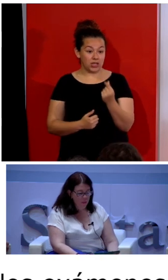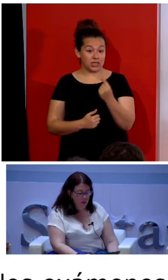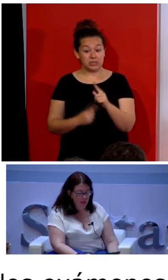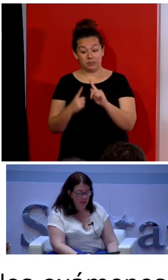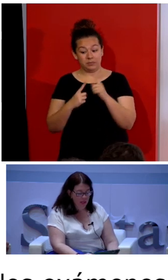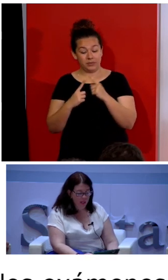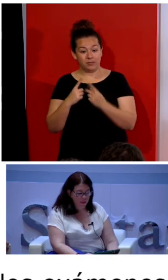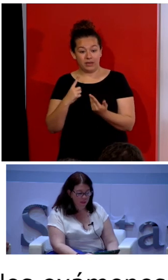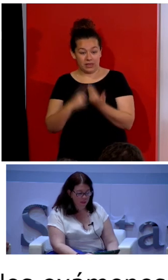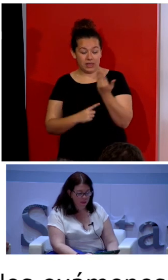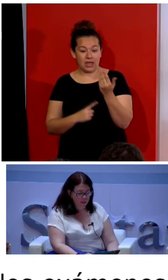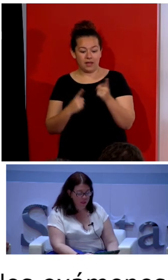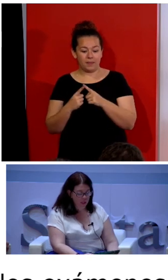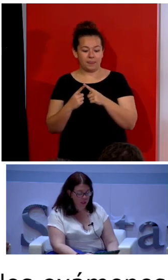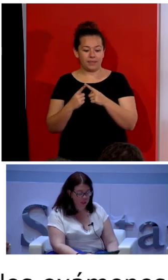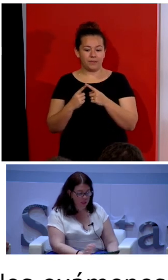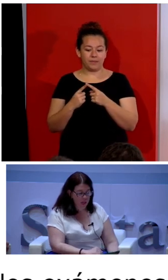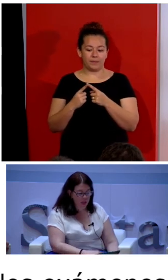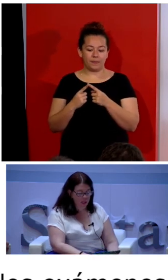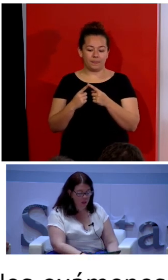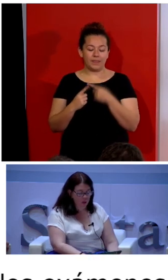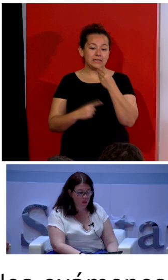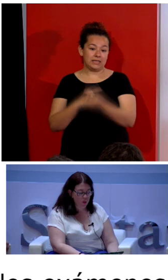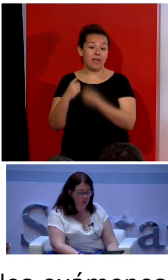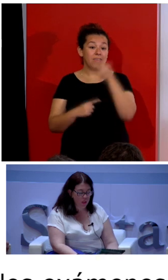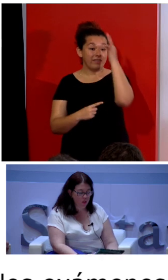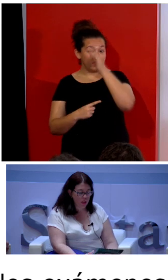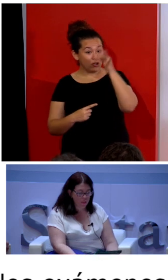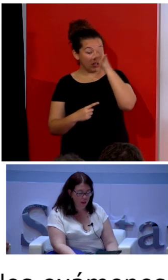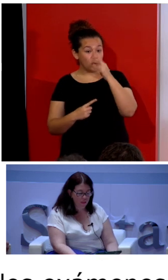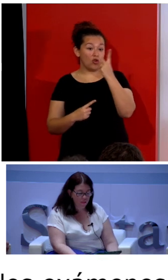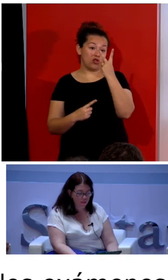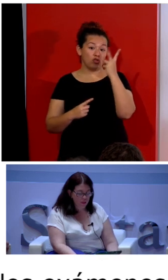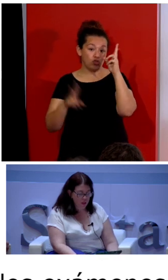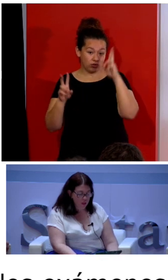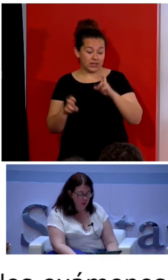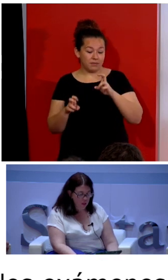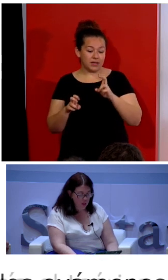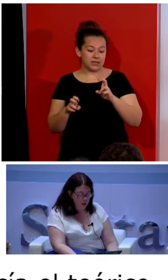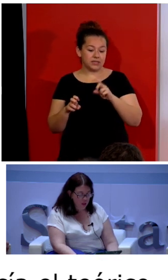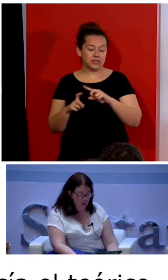El primero era se hacía el teórico de dos temas.